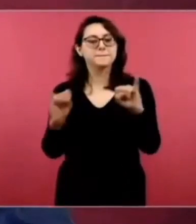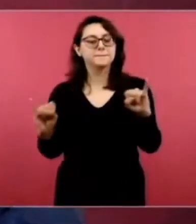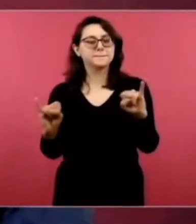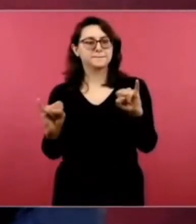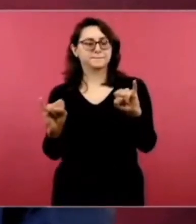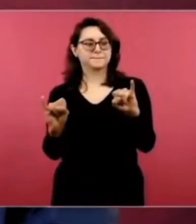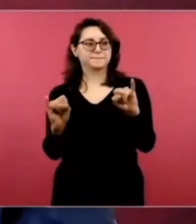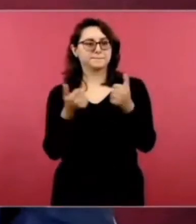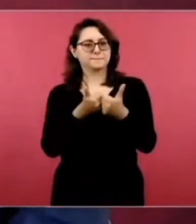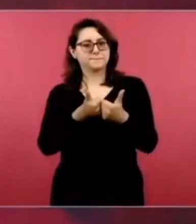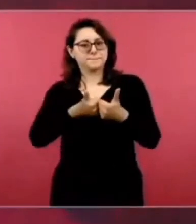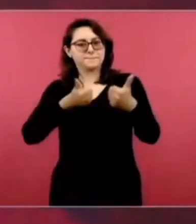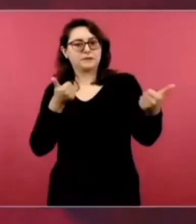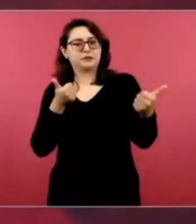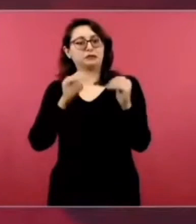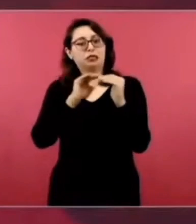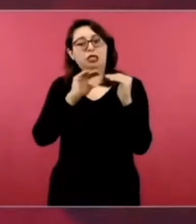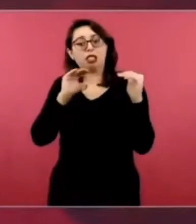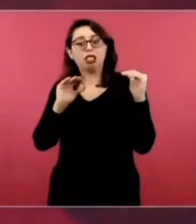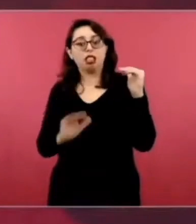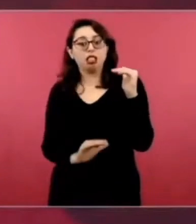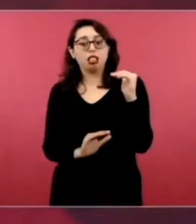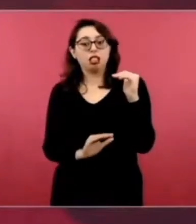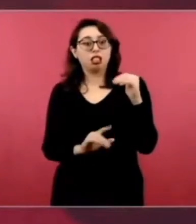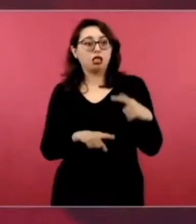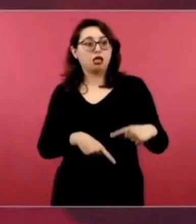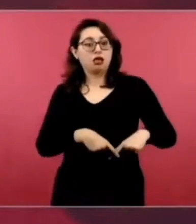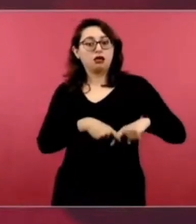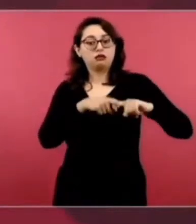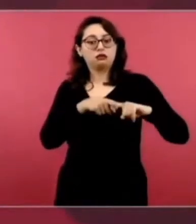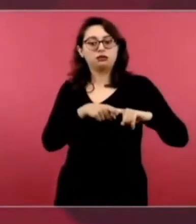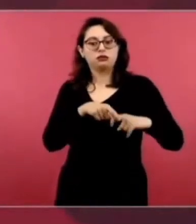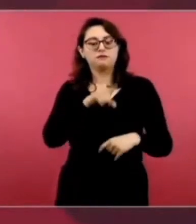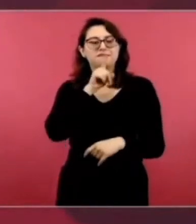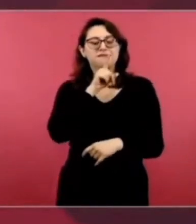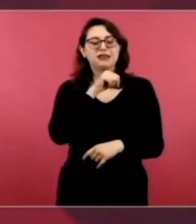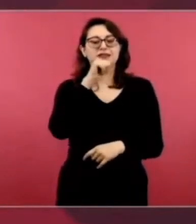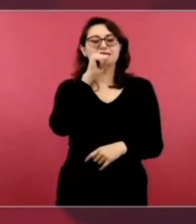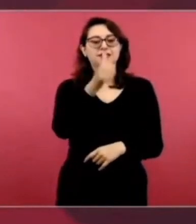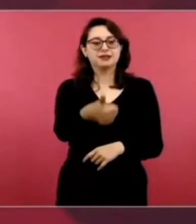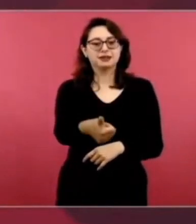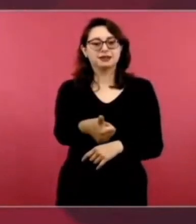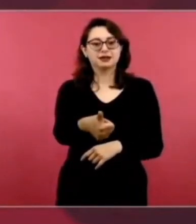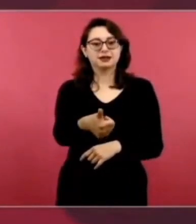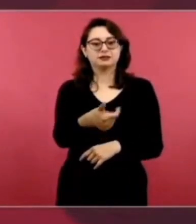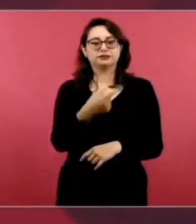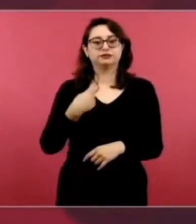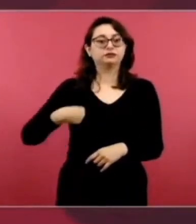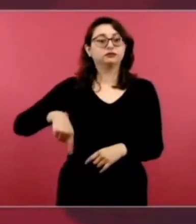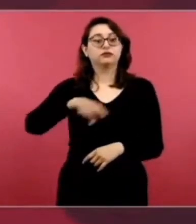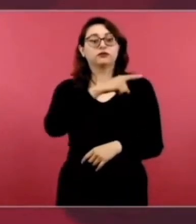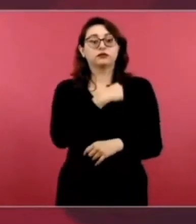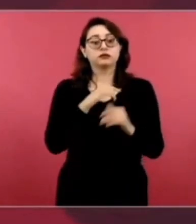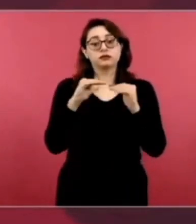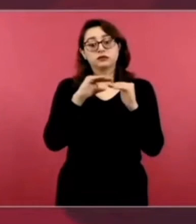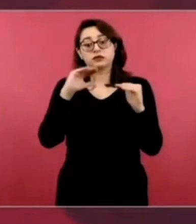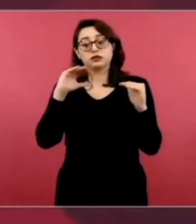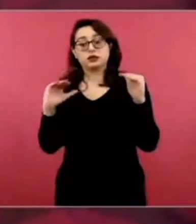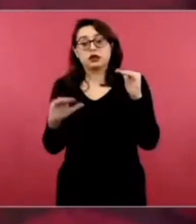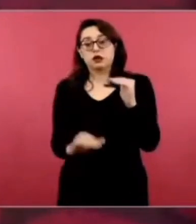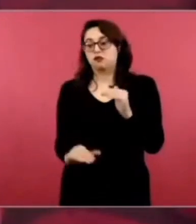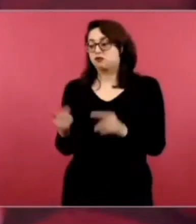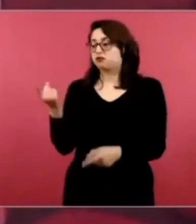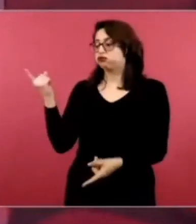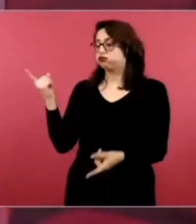autónomo. No dependemos de ningún país extranjero. No somos colonia de